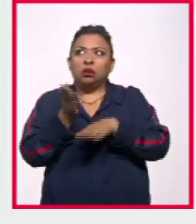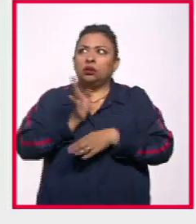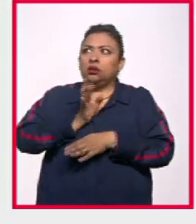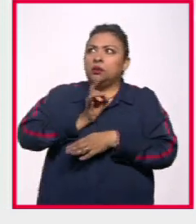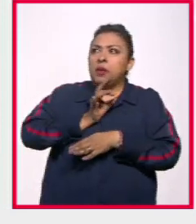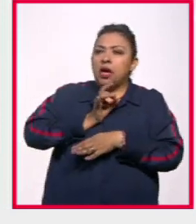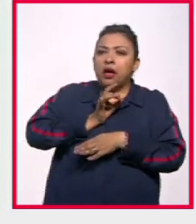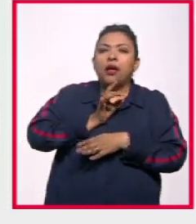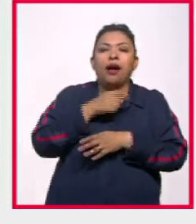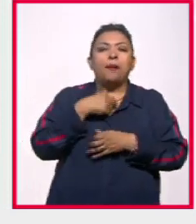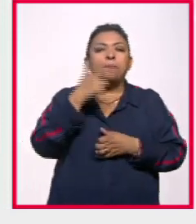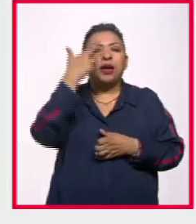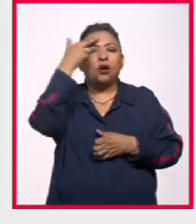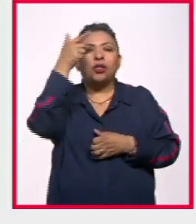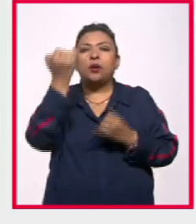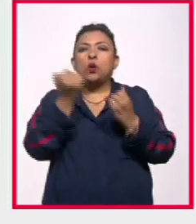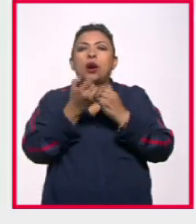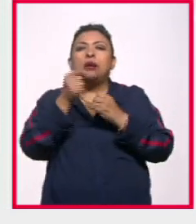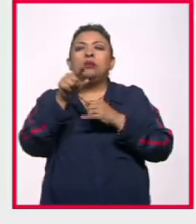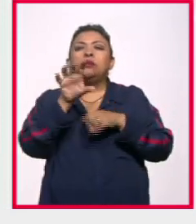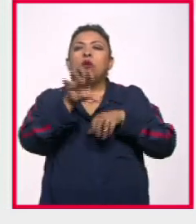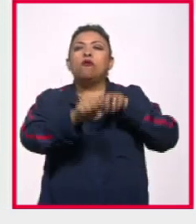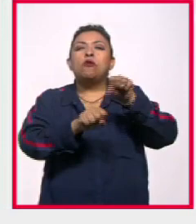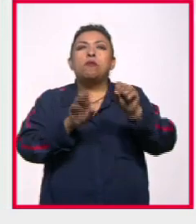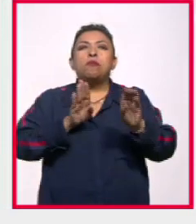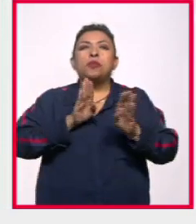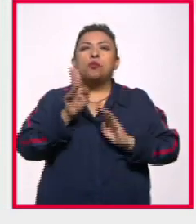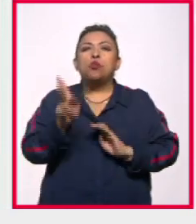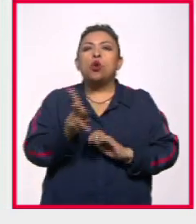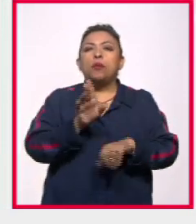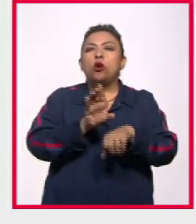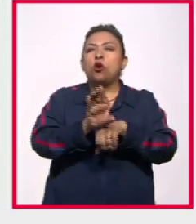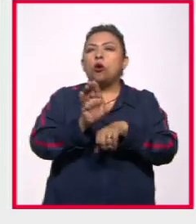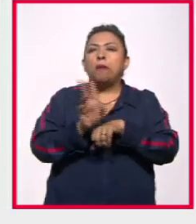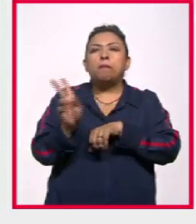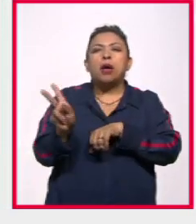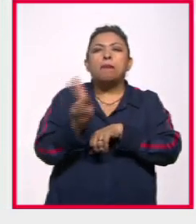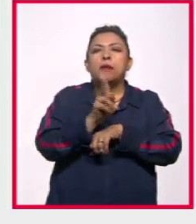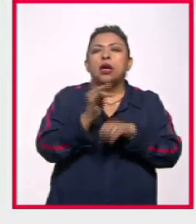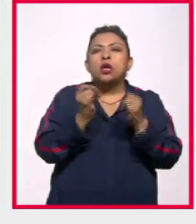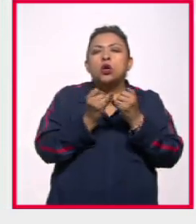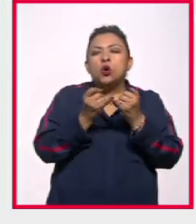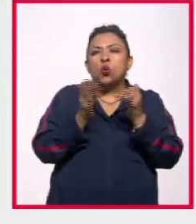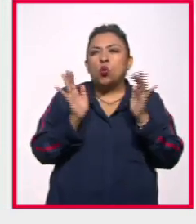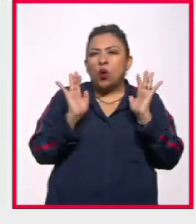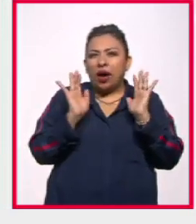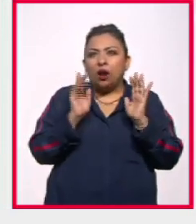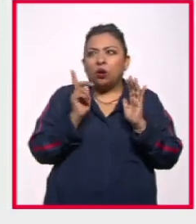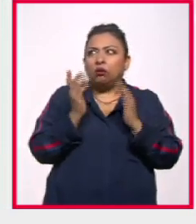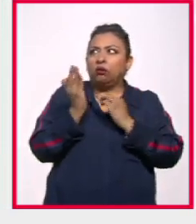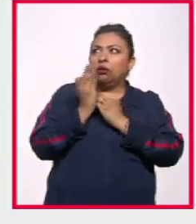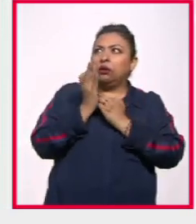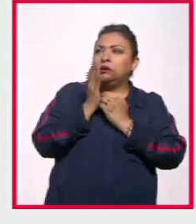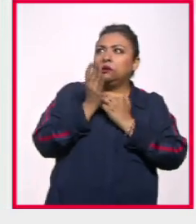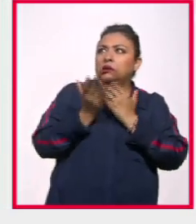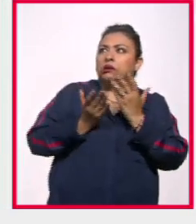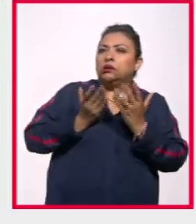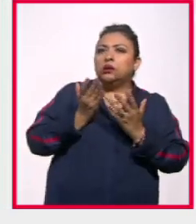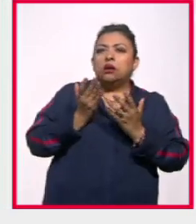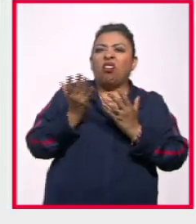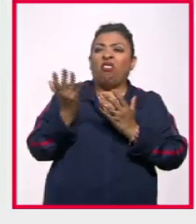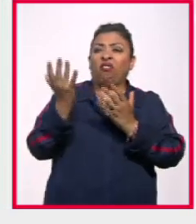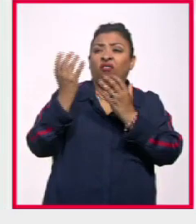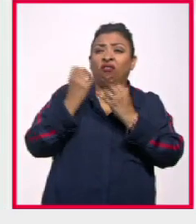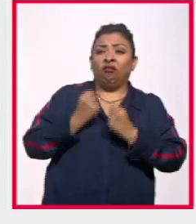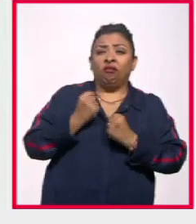me acordaba de las invasiones de los paramilitares a los pueblos colombianos, ¿no? A las poblaciones civiles indefensas y cómo llegaban